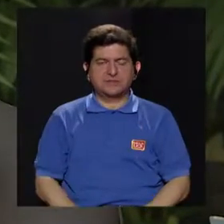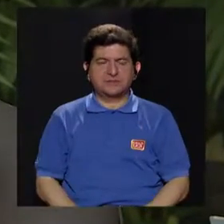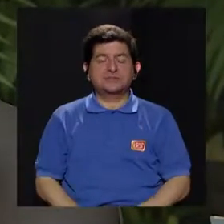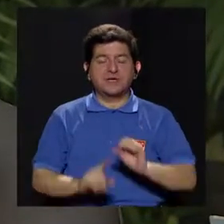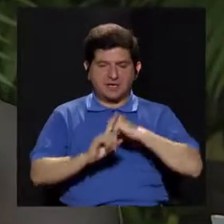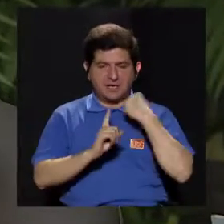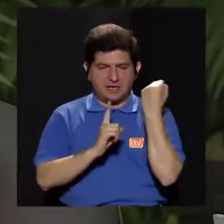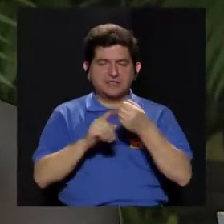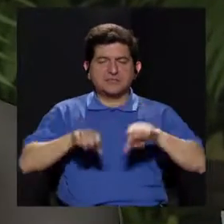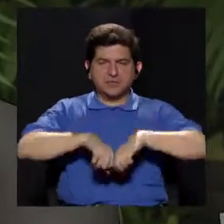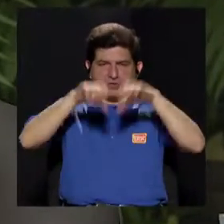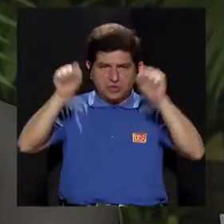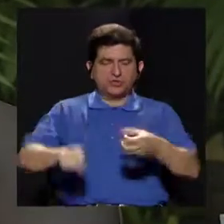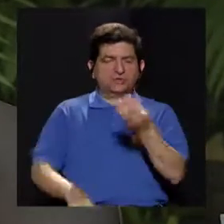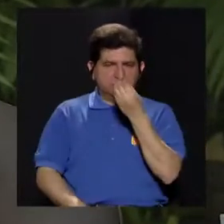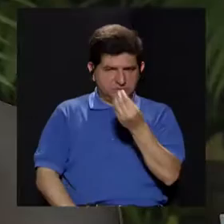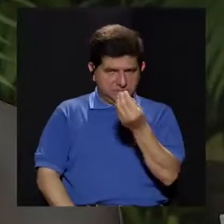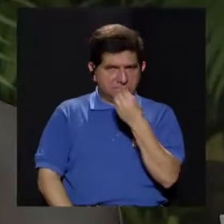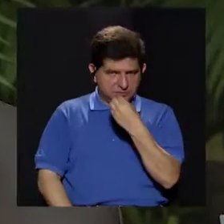parte digestiva,